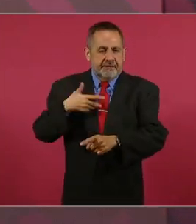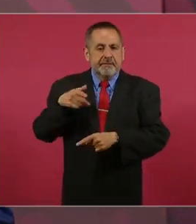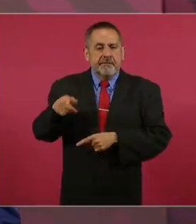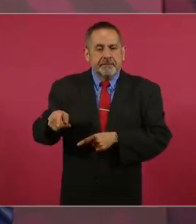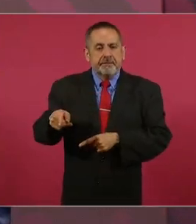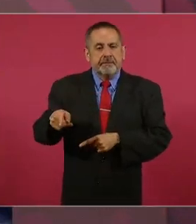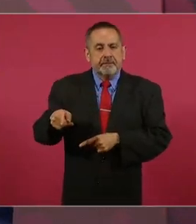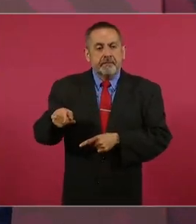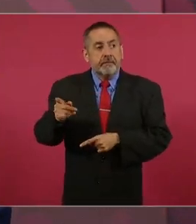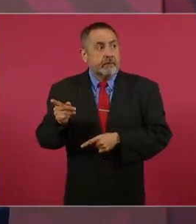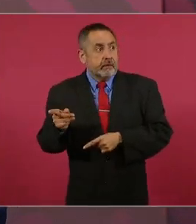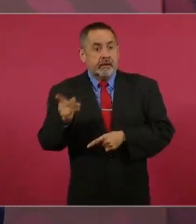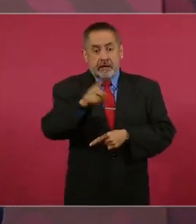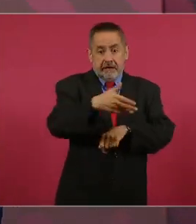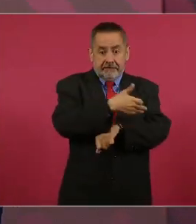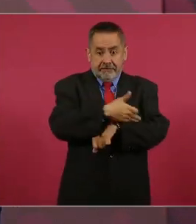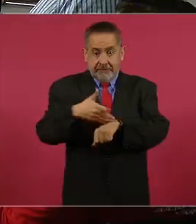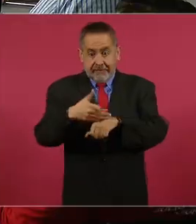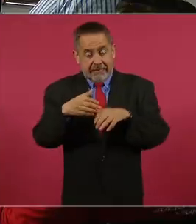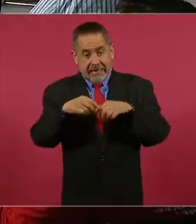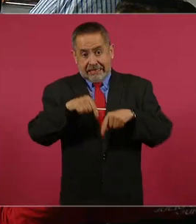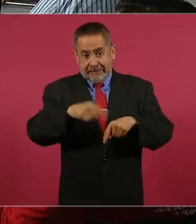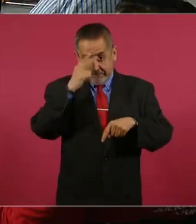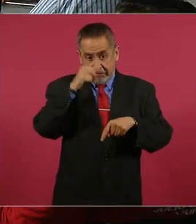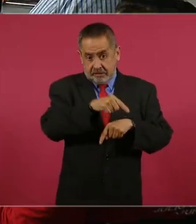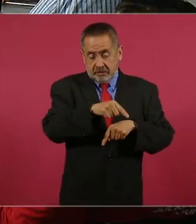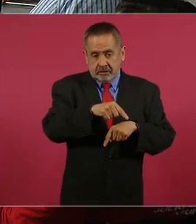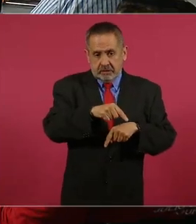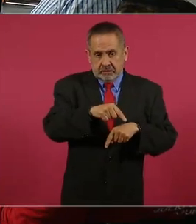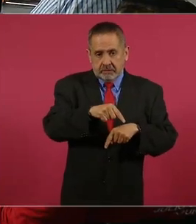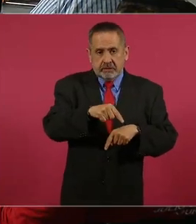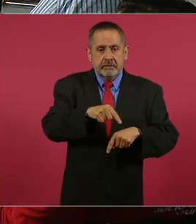ya familiares de él